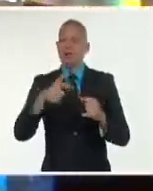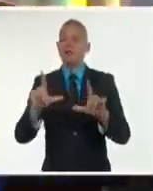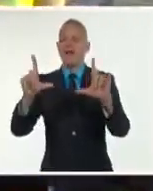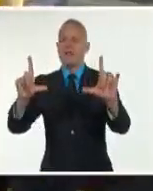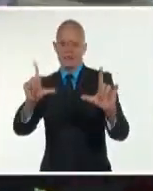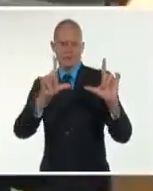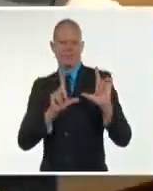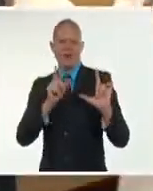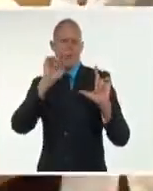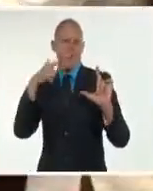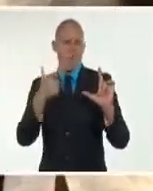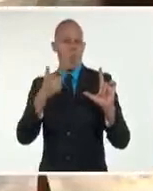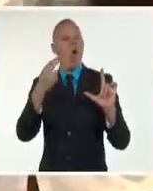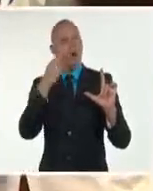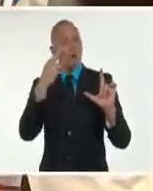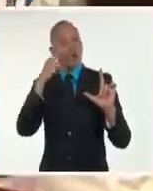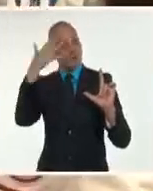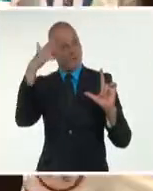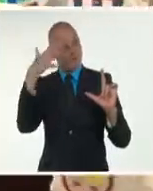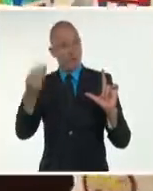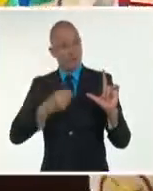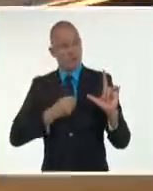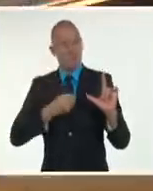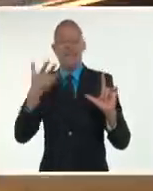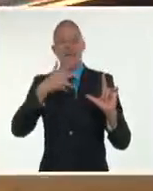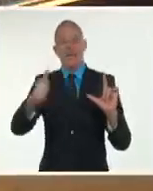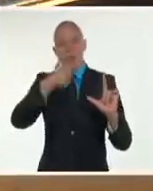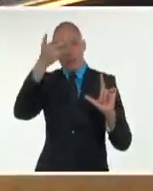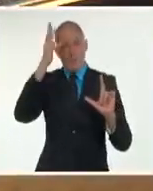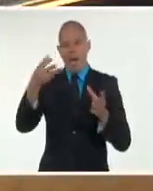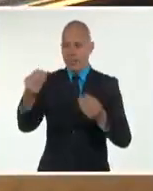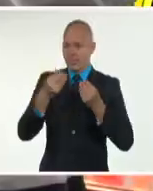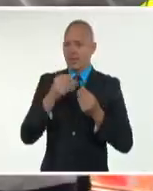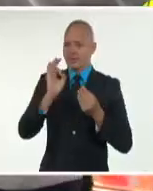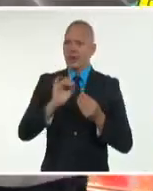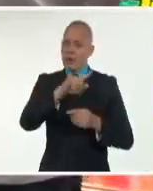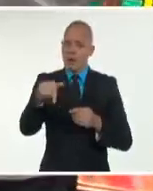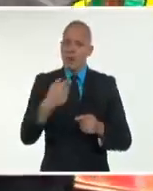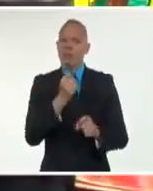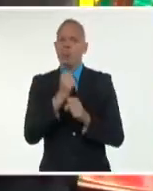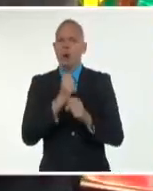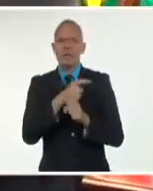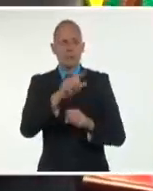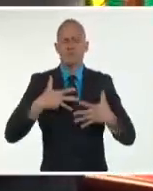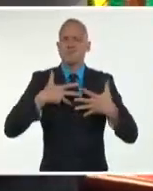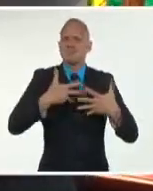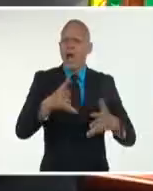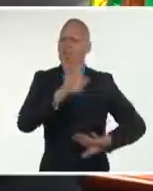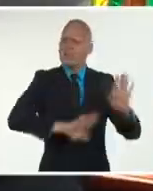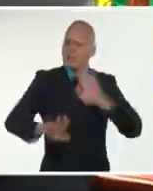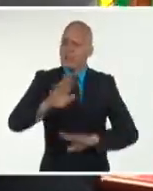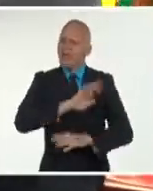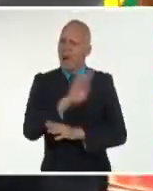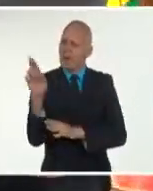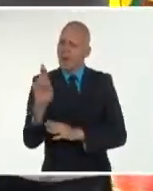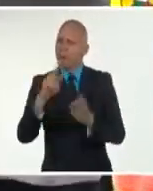de reconocimiento de manos del primer secretario por su entrega sin treguas ni pausas a la revolución y el partido.